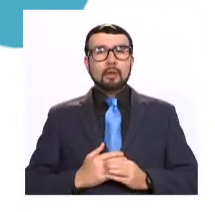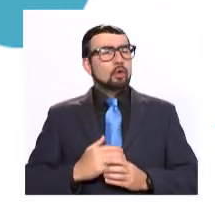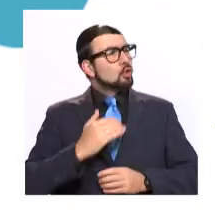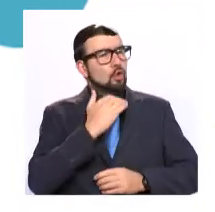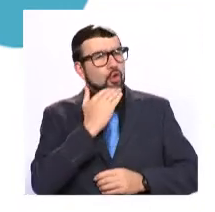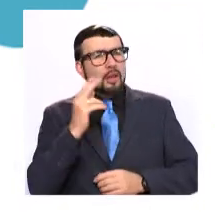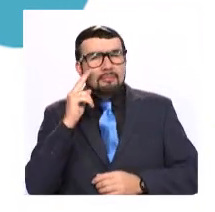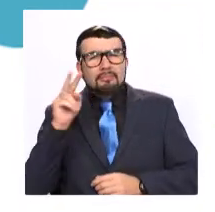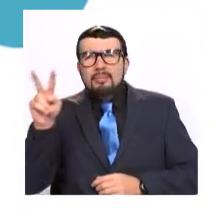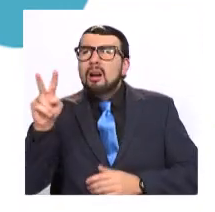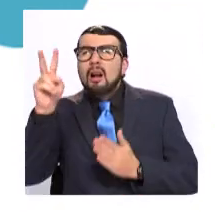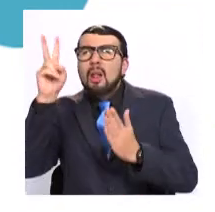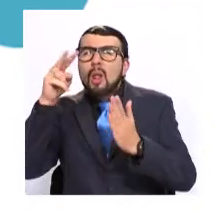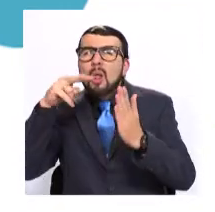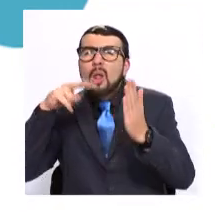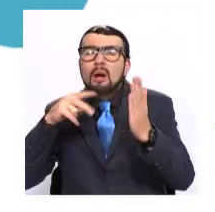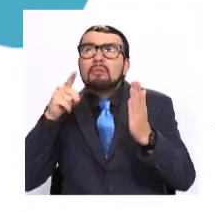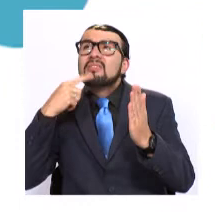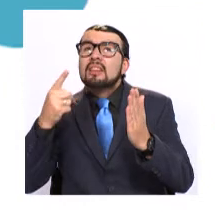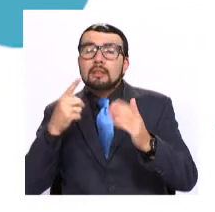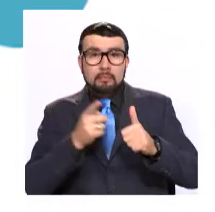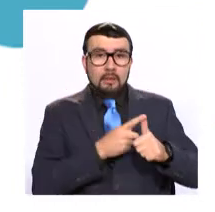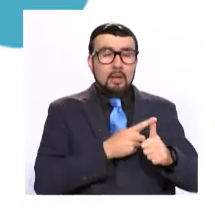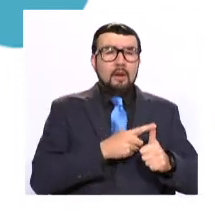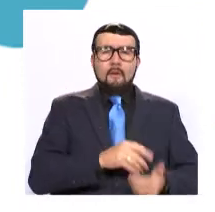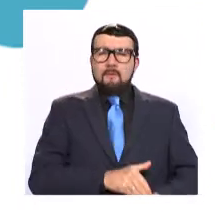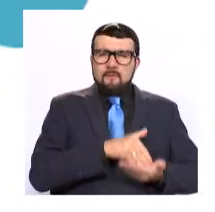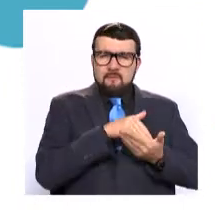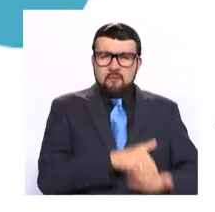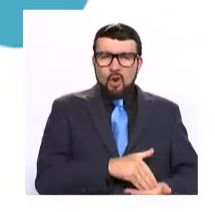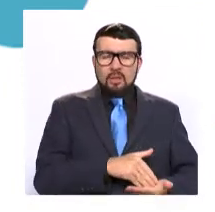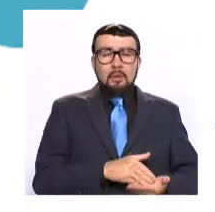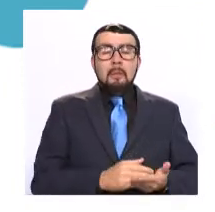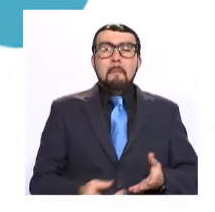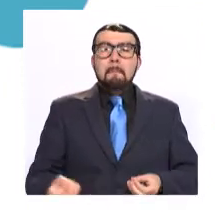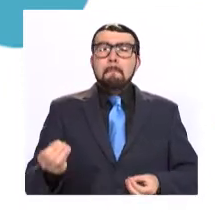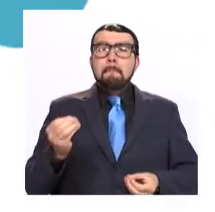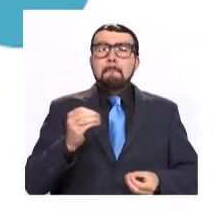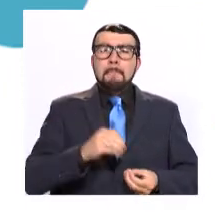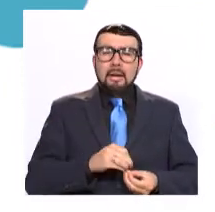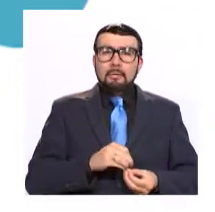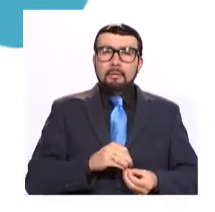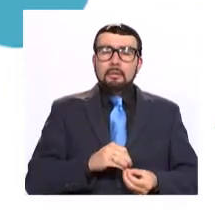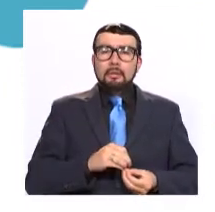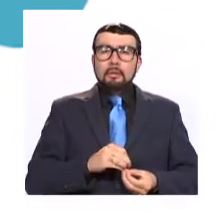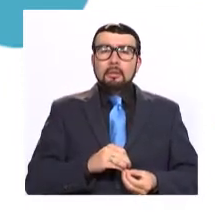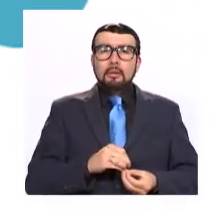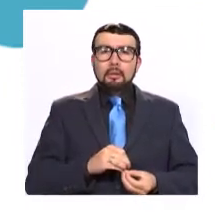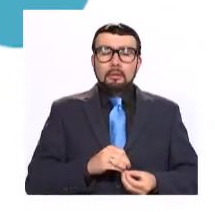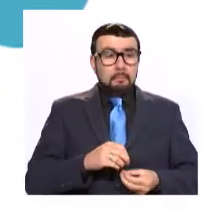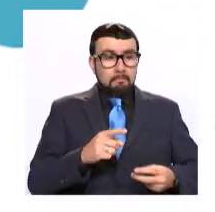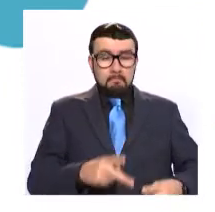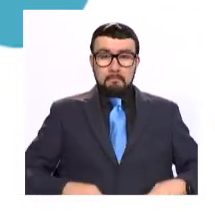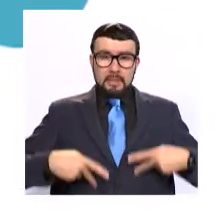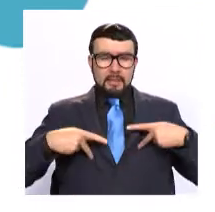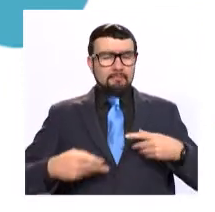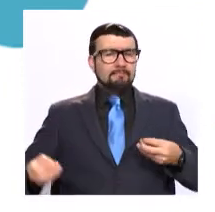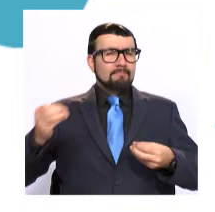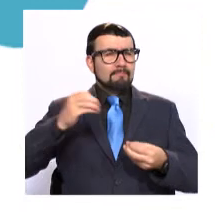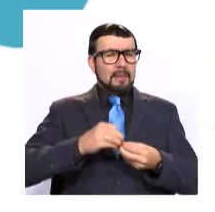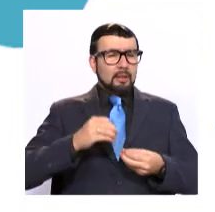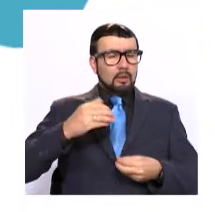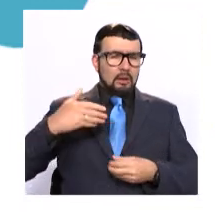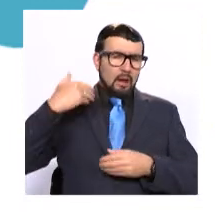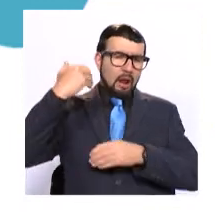leyendo lo que dice ahí, pero dice, fortalece el aumento de la expectativa de vida del paciente.